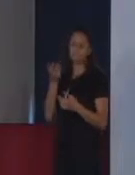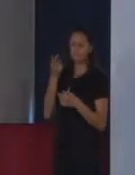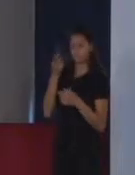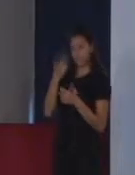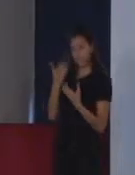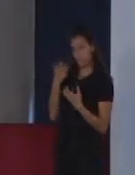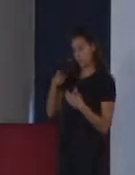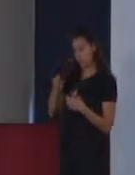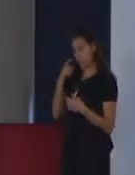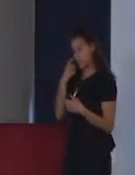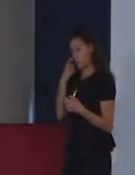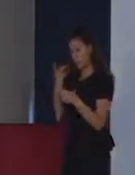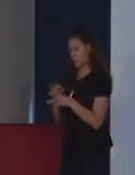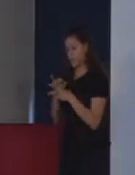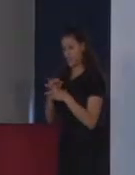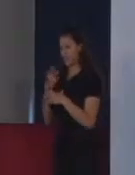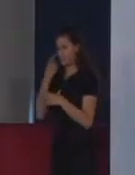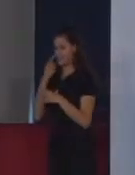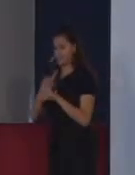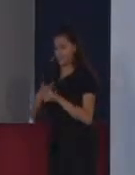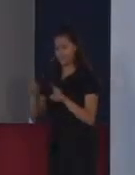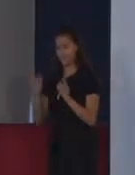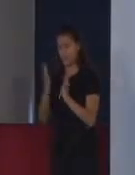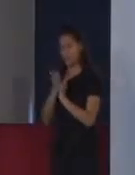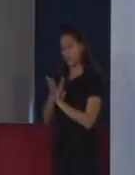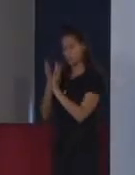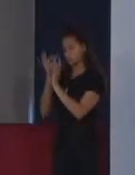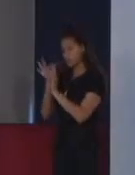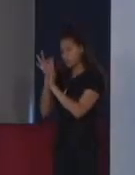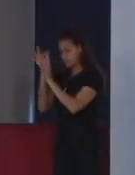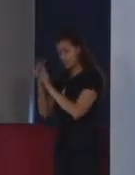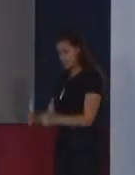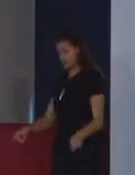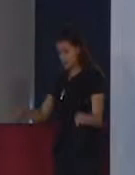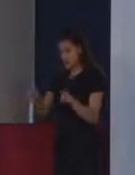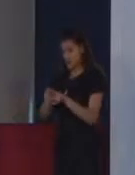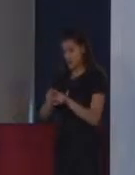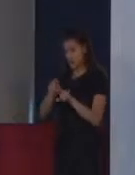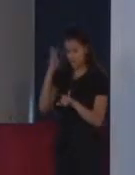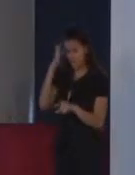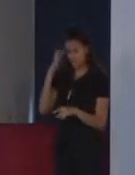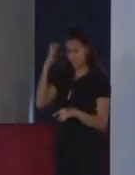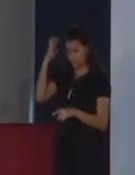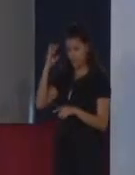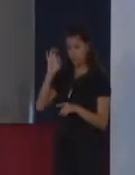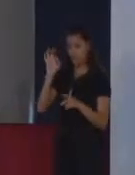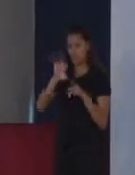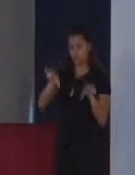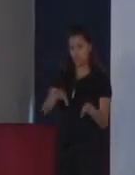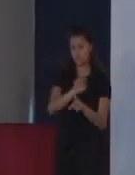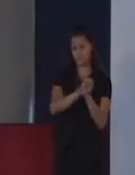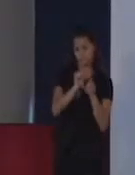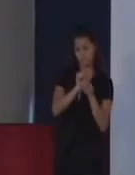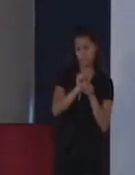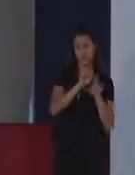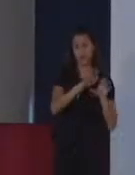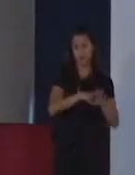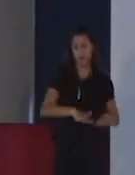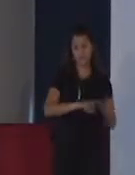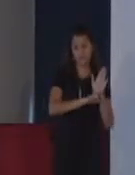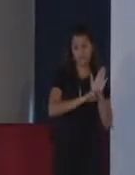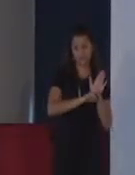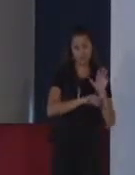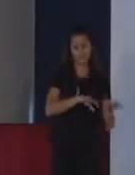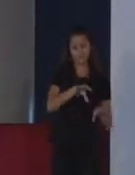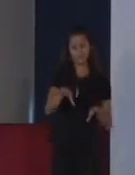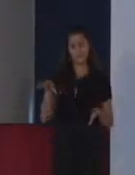Educación especial no es lo mismo como profesión, otro como actividad social y otro como campo teórico. Son